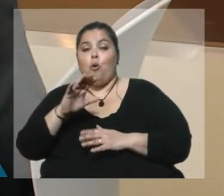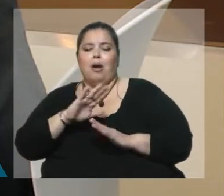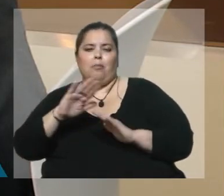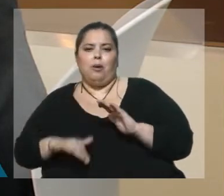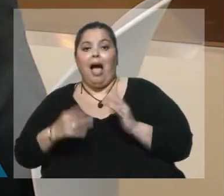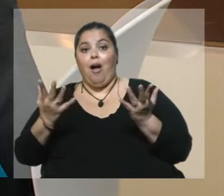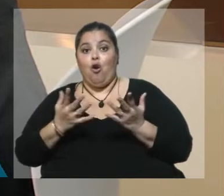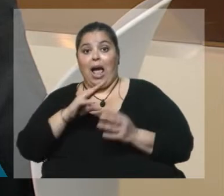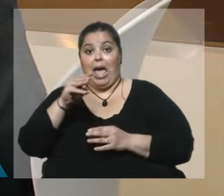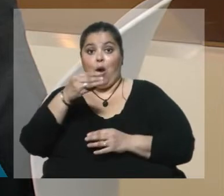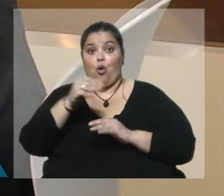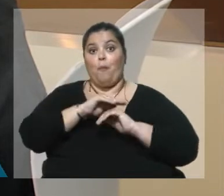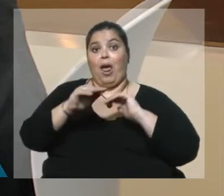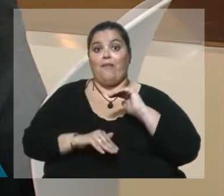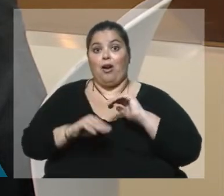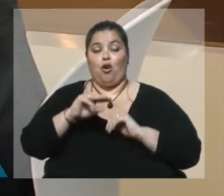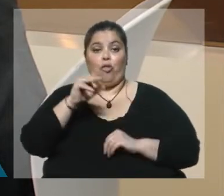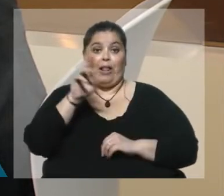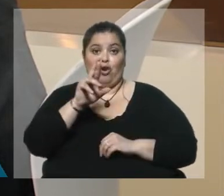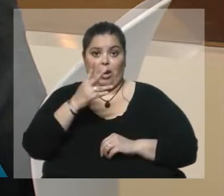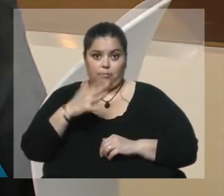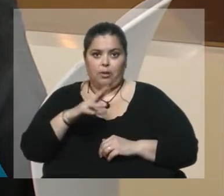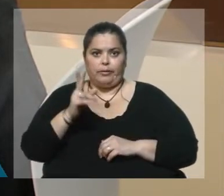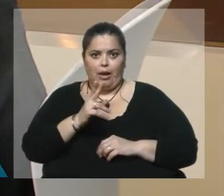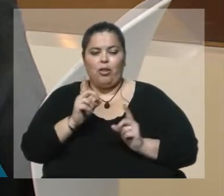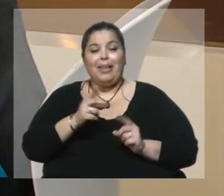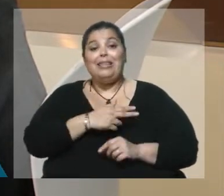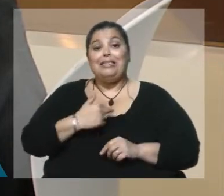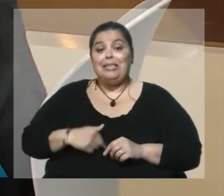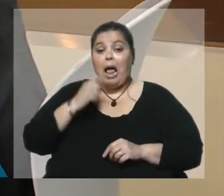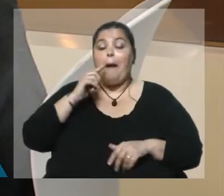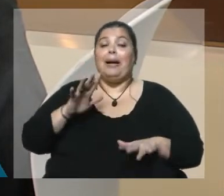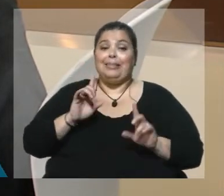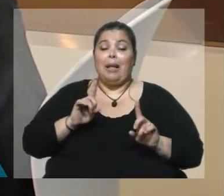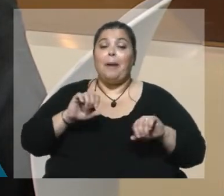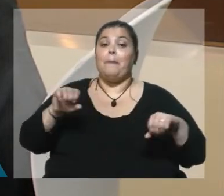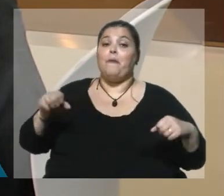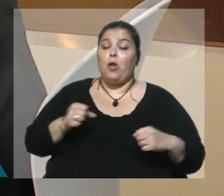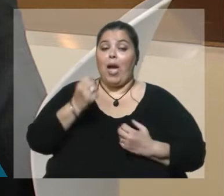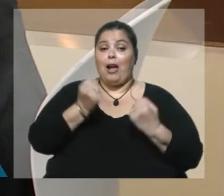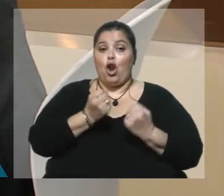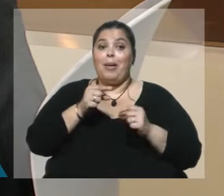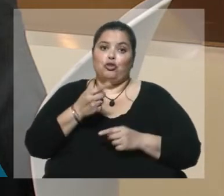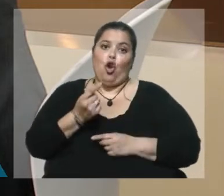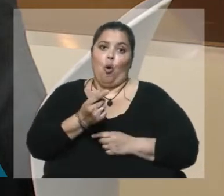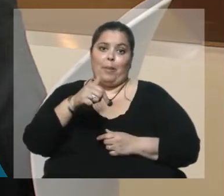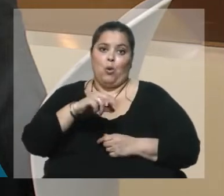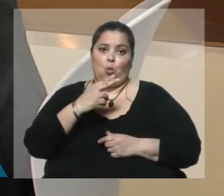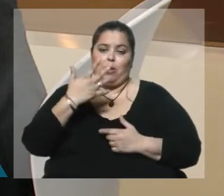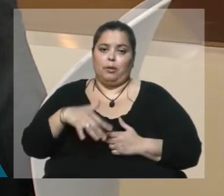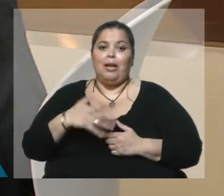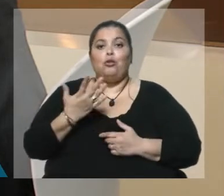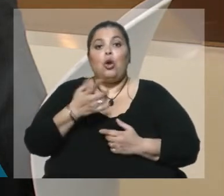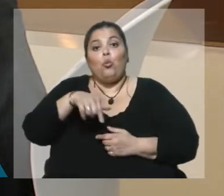debajo del dólar cosa que me parece bastante histórico también y China parece que también se está enfriando mucho la economía que es un gran comprador eso ya está ellos